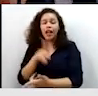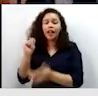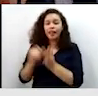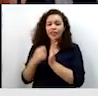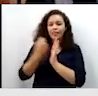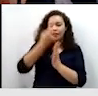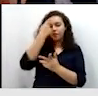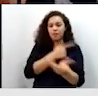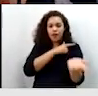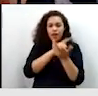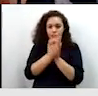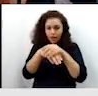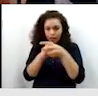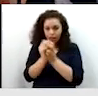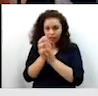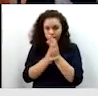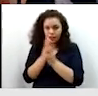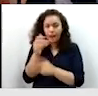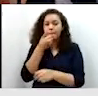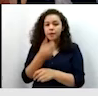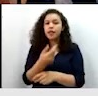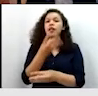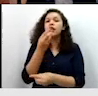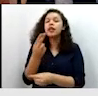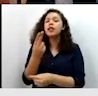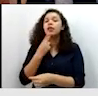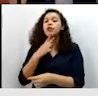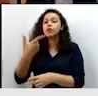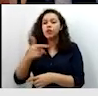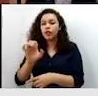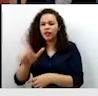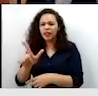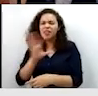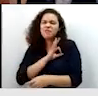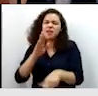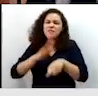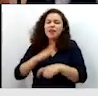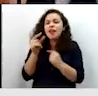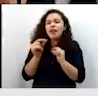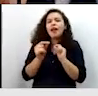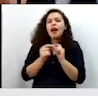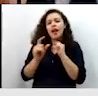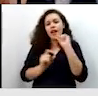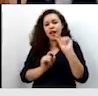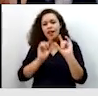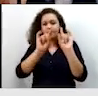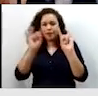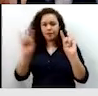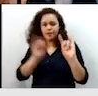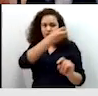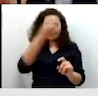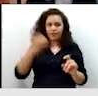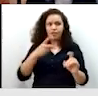para el lavado de manos y el uso de gel, donde lo pueden ver un poquito más paso a paso. Aquí, pues, a lo mejor vamos un